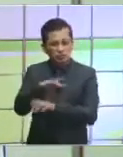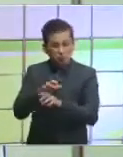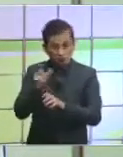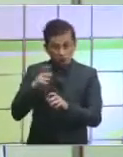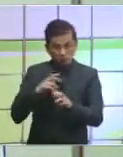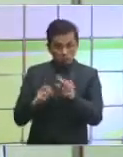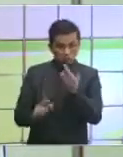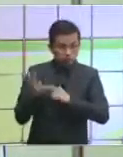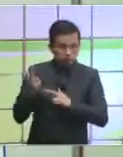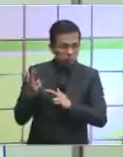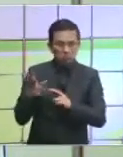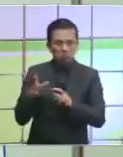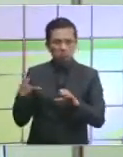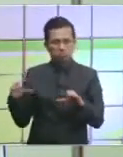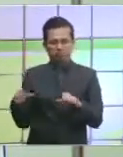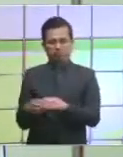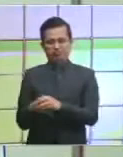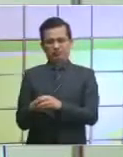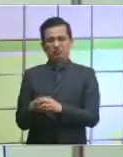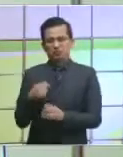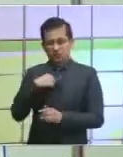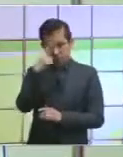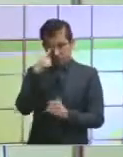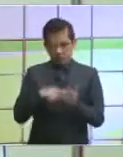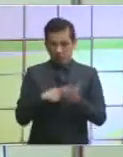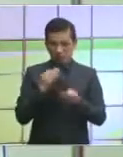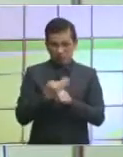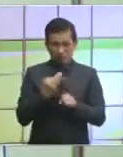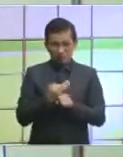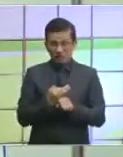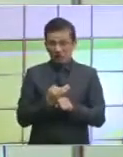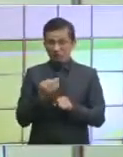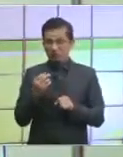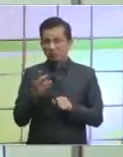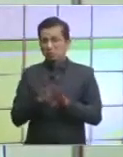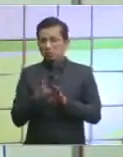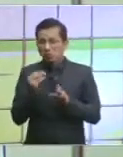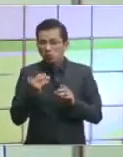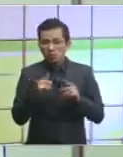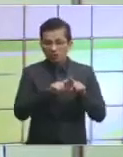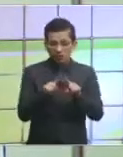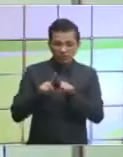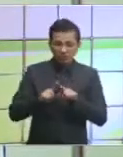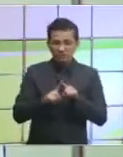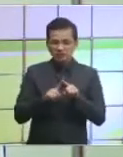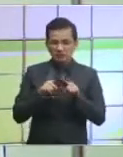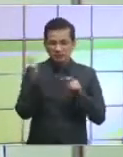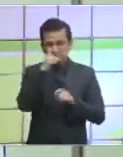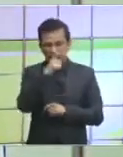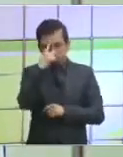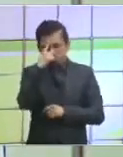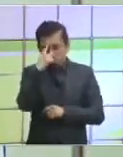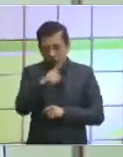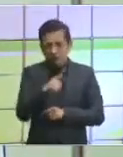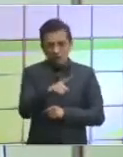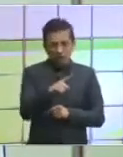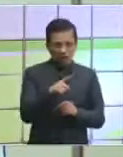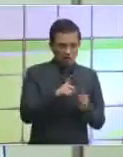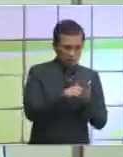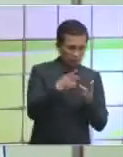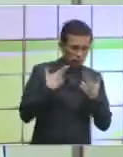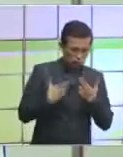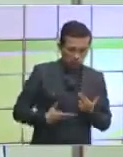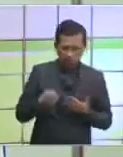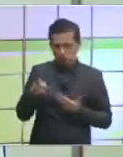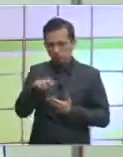creo que estamos en una atención muy muy grande entre derechos humanos y seguridad yo creo que un falso debate pero también los falsos debates